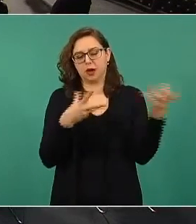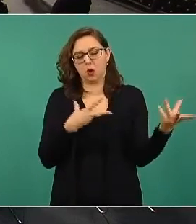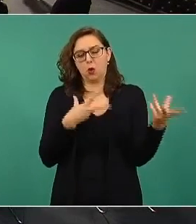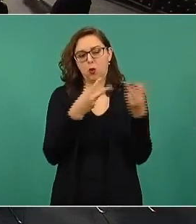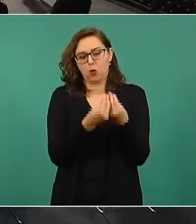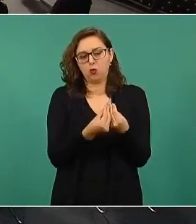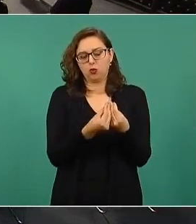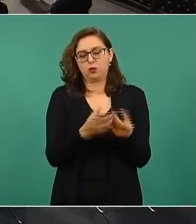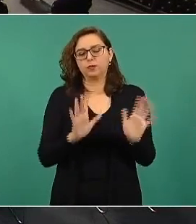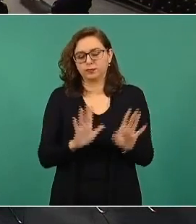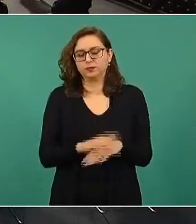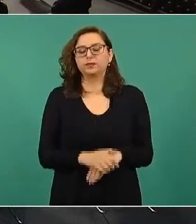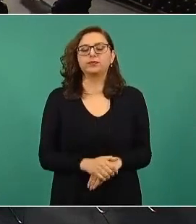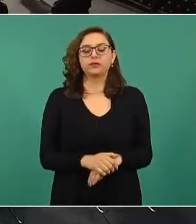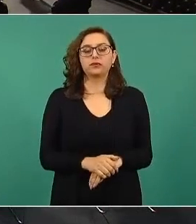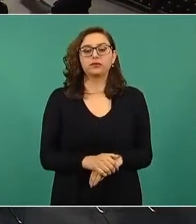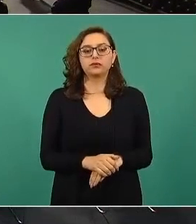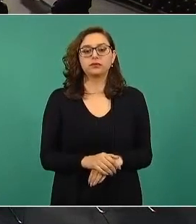y me dice: